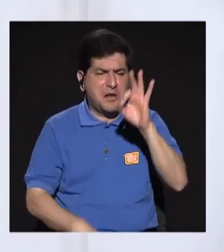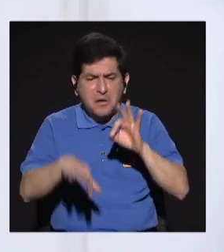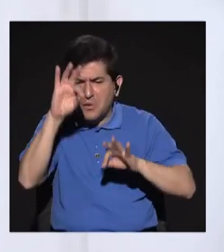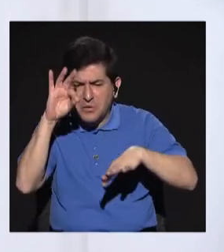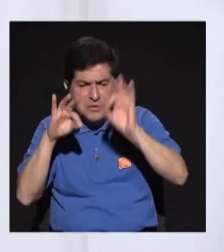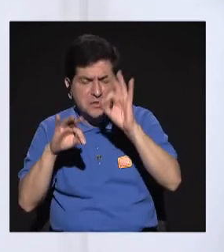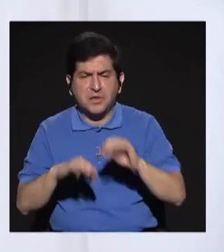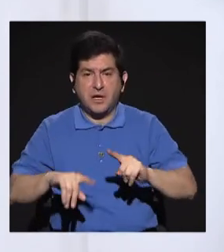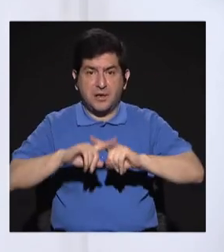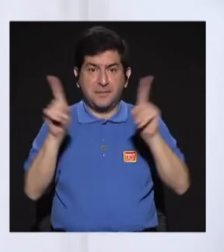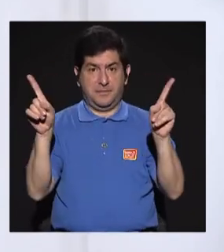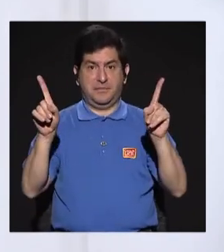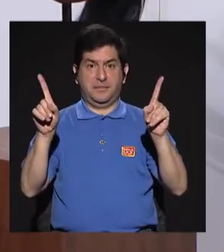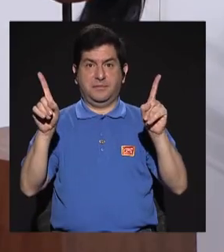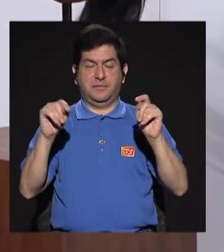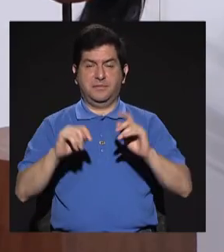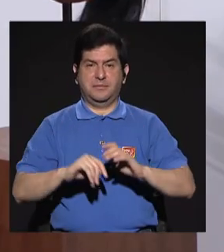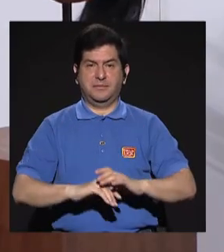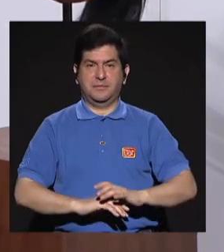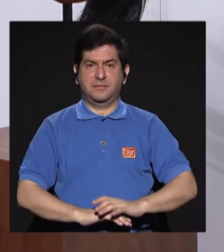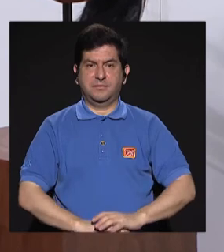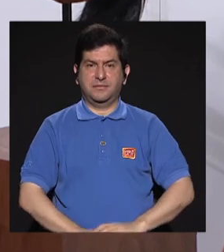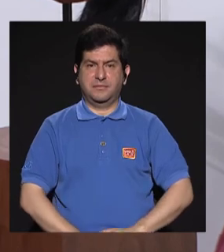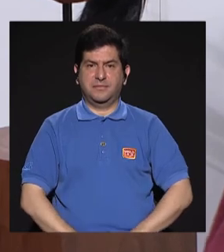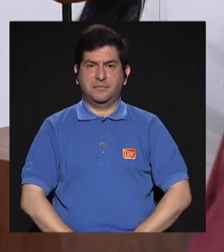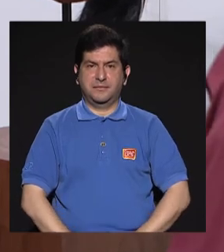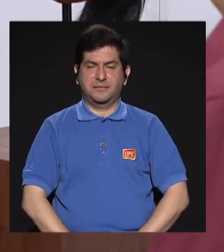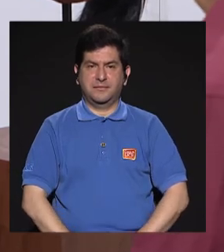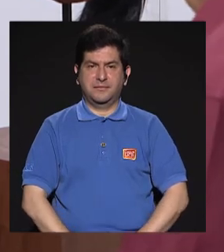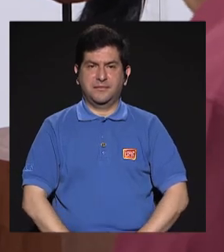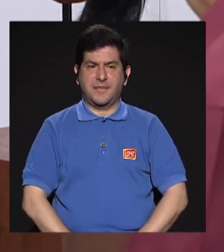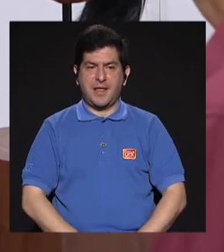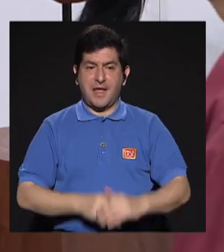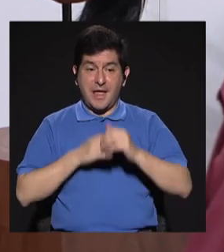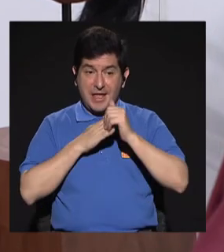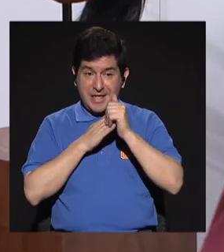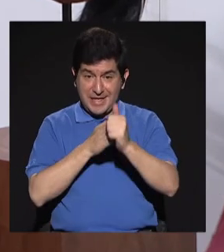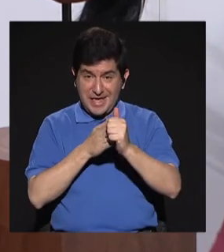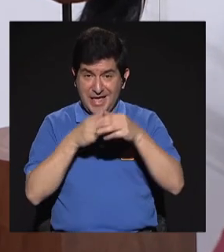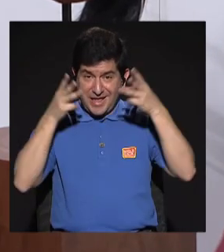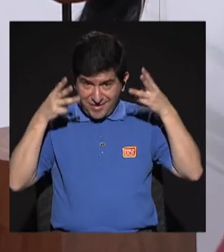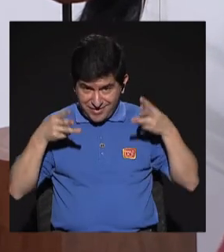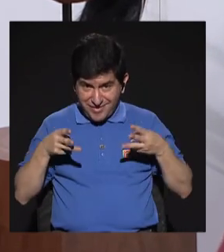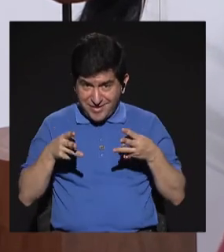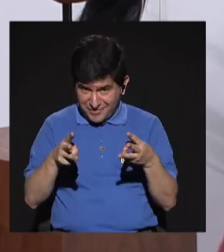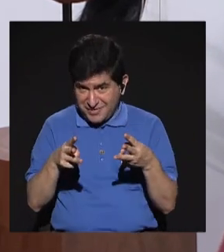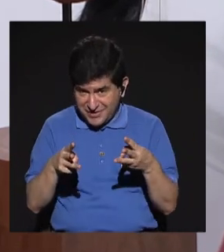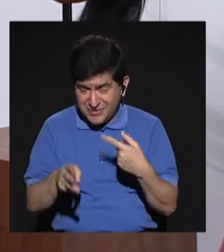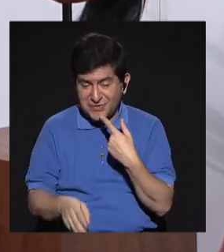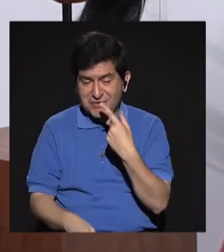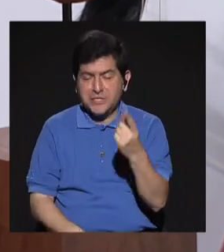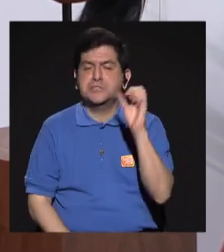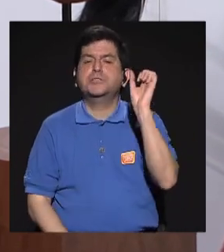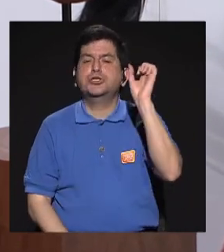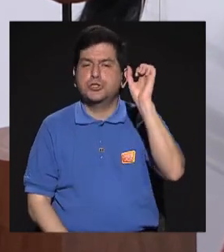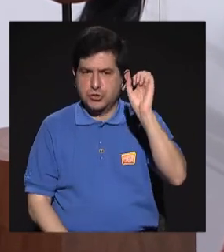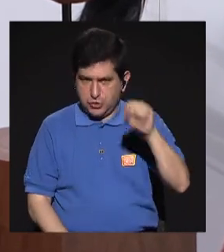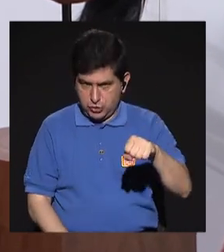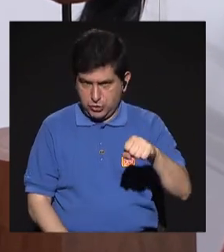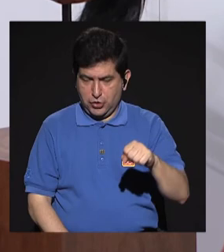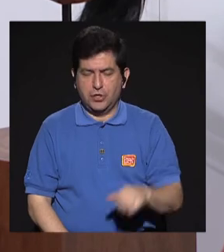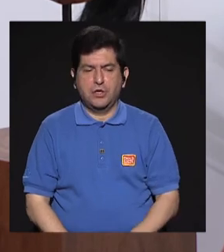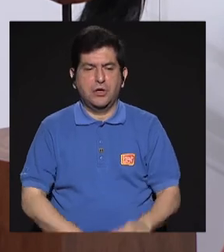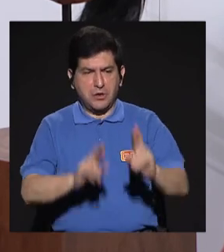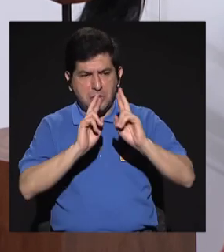hemos obtenido pero principalmente la la guía del método es la que nos dice bueno si